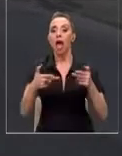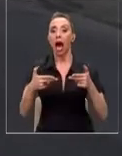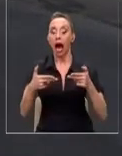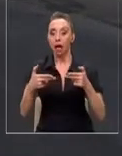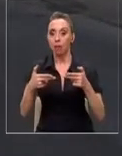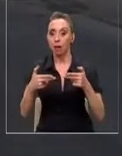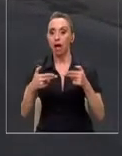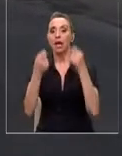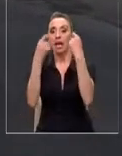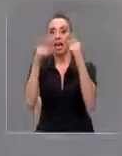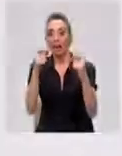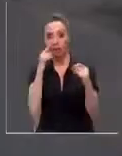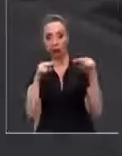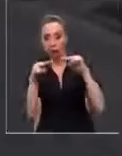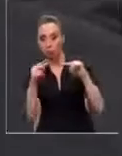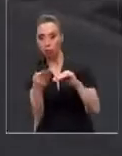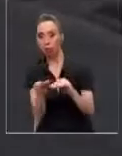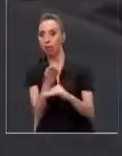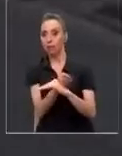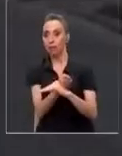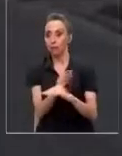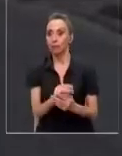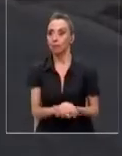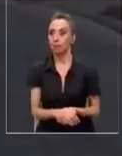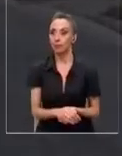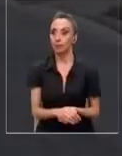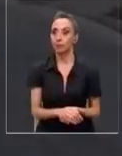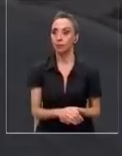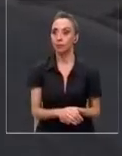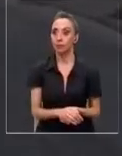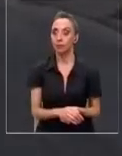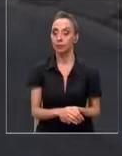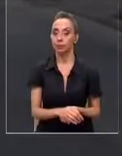y una evaluación preliminar.